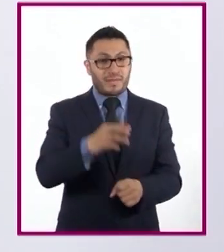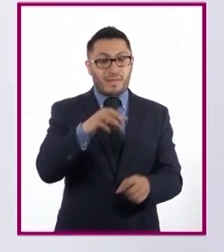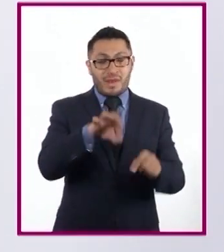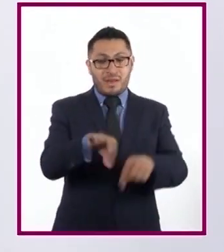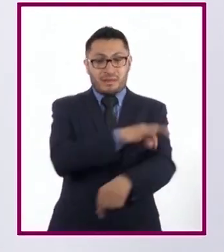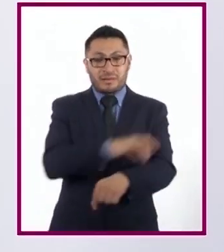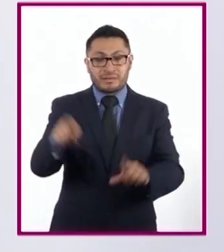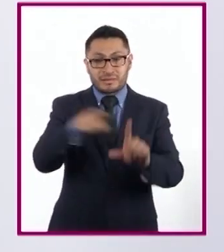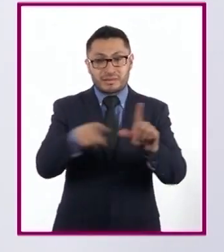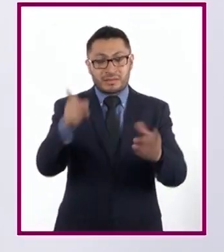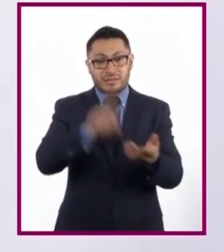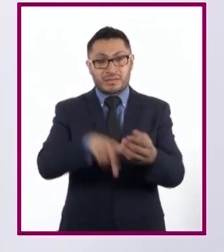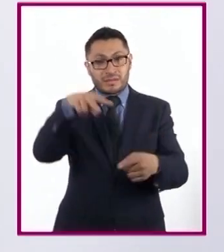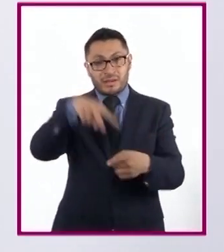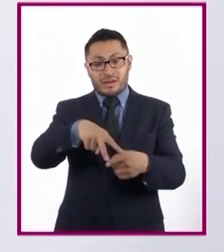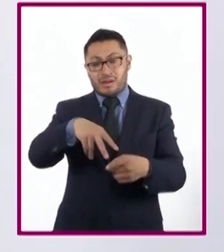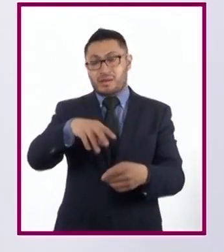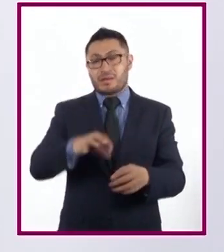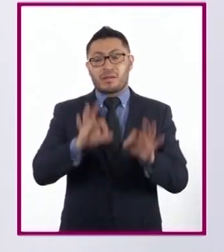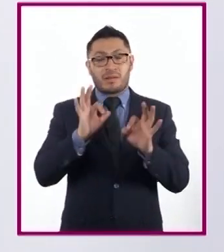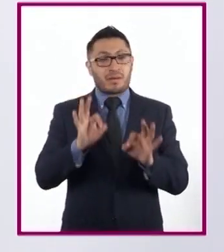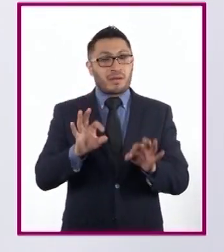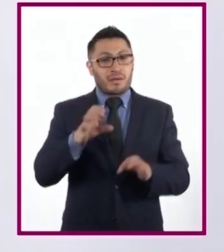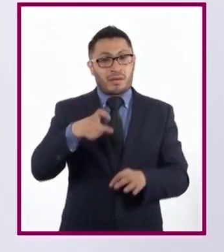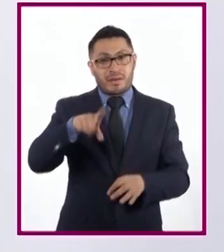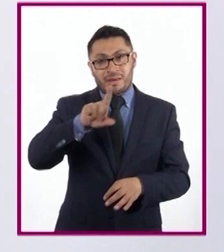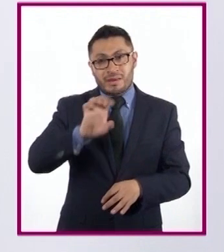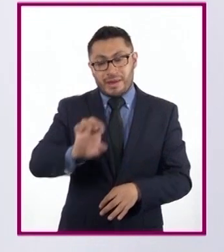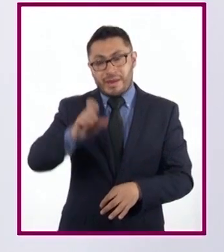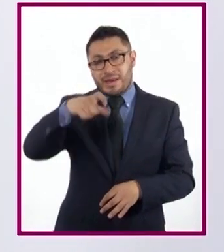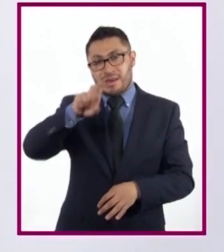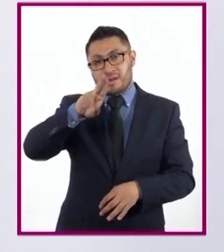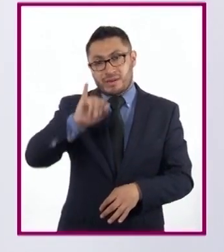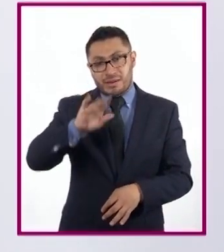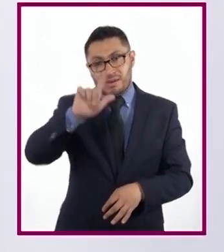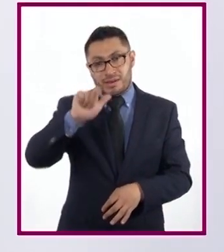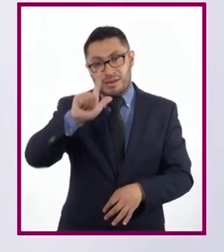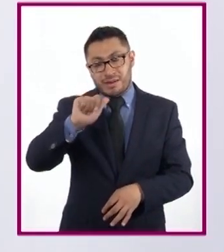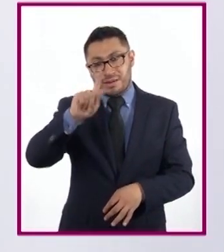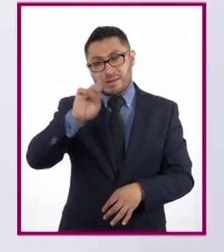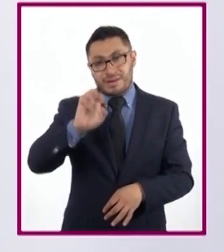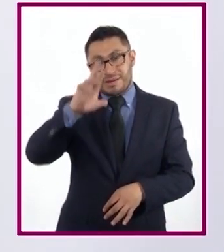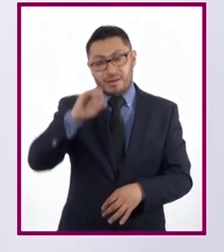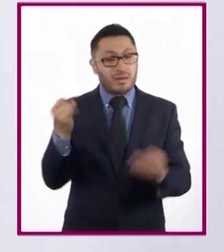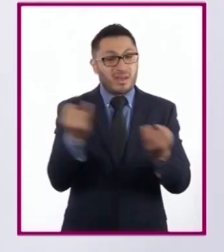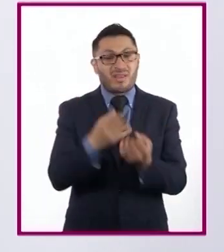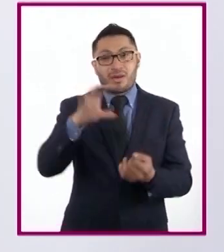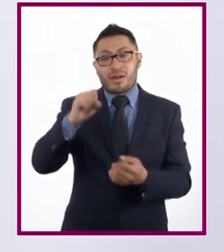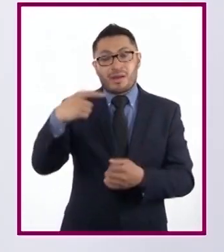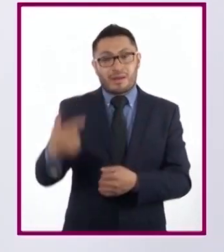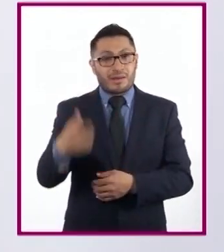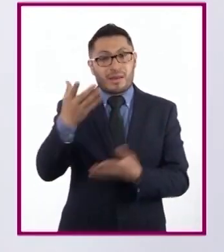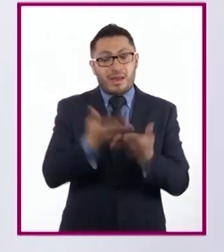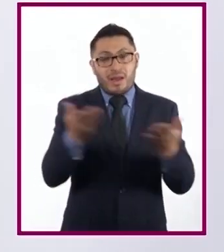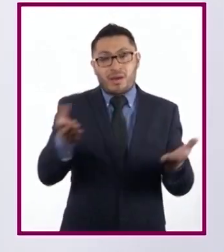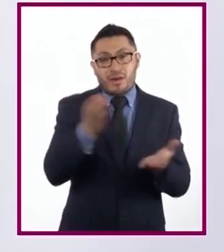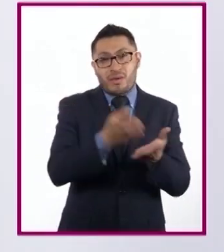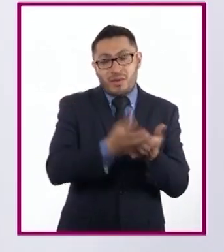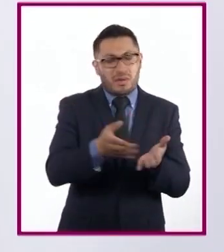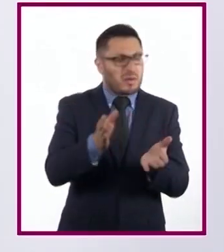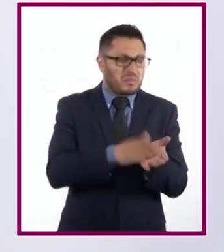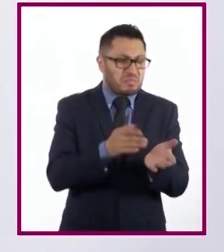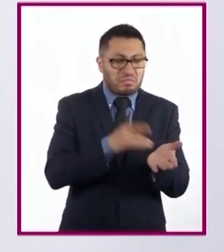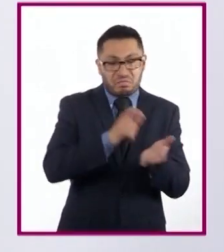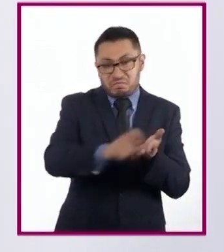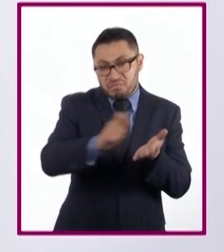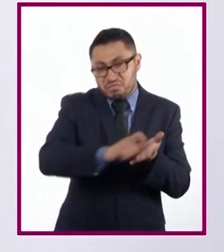ángulos internos de un triángulo equilátero es igual a 60 grados. Ahora, trabajen en su cuaderno o en sus hojas de trabajo